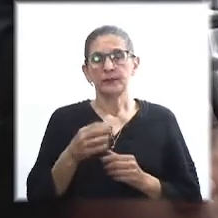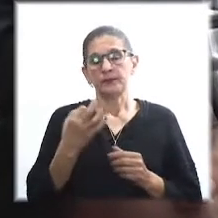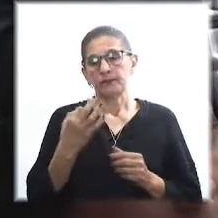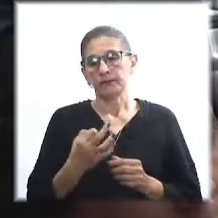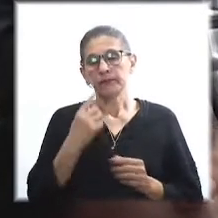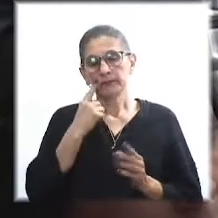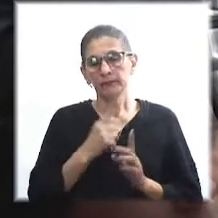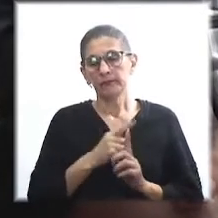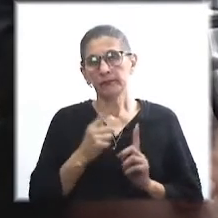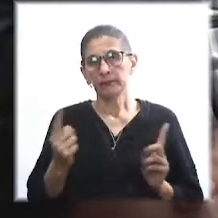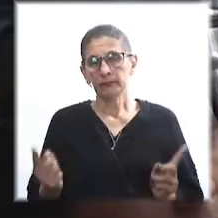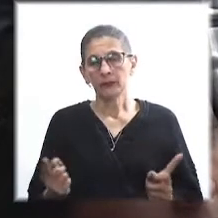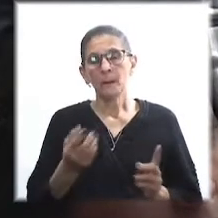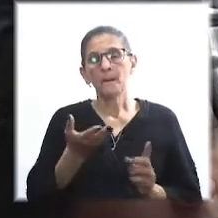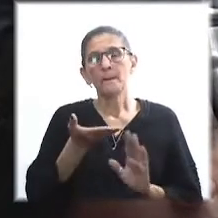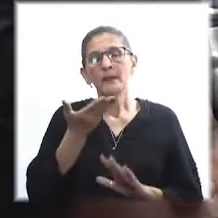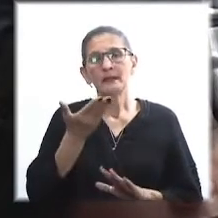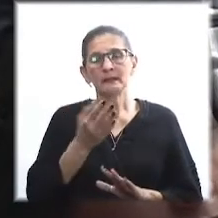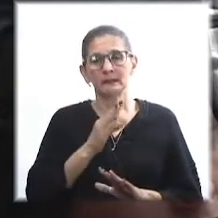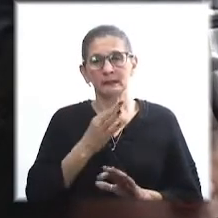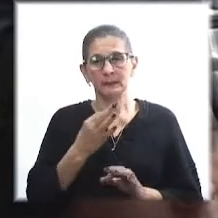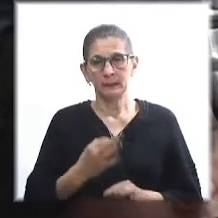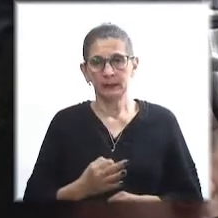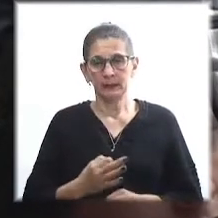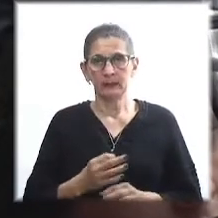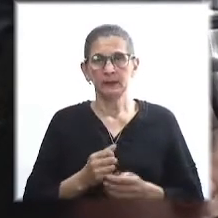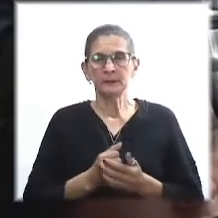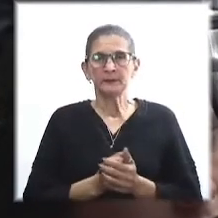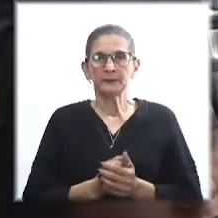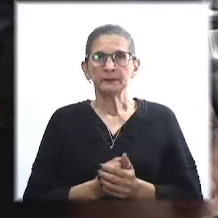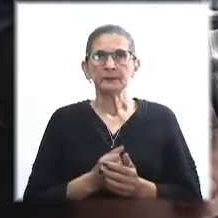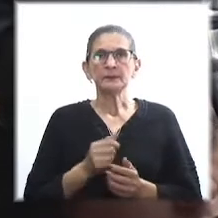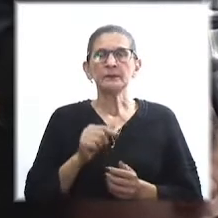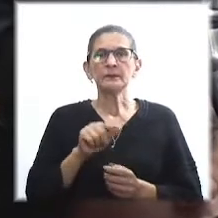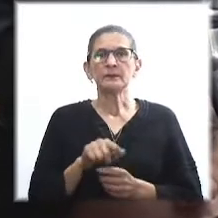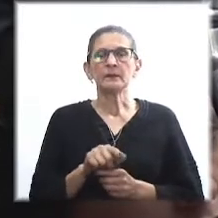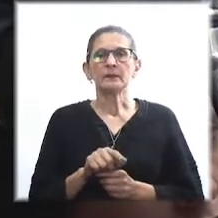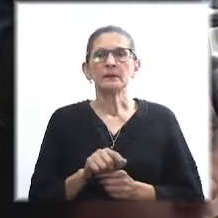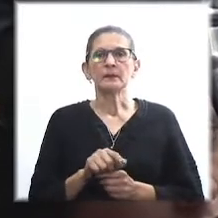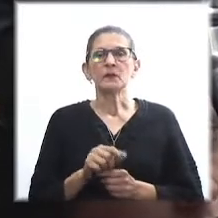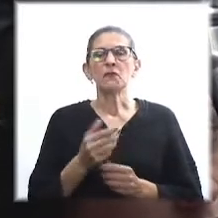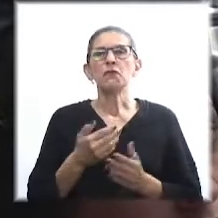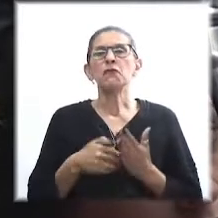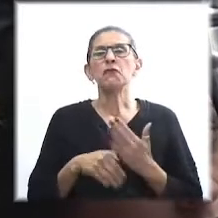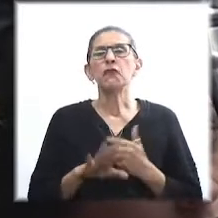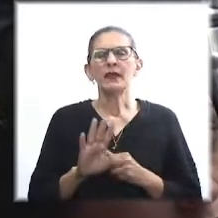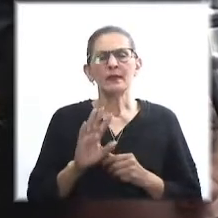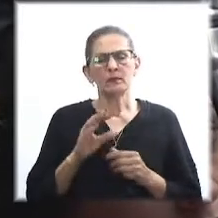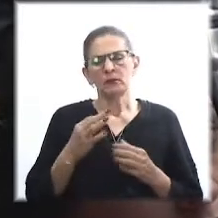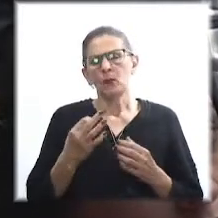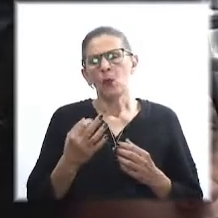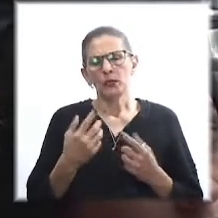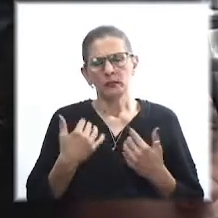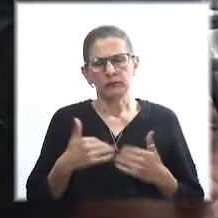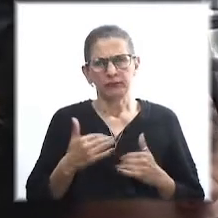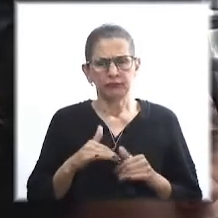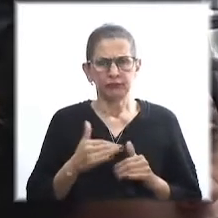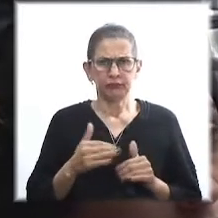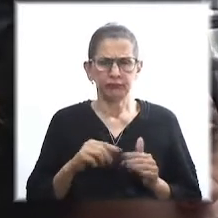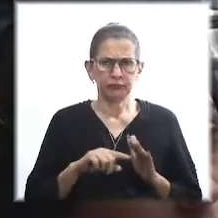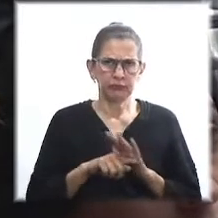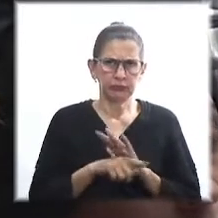cronológicamente fue mucho más breve de lo que era de esperar, sin duda fue muy intensa por su capacidad